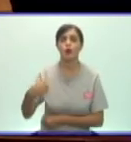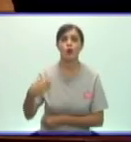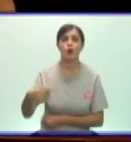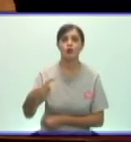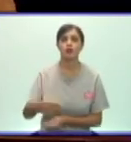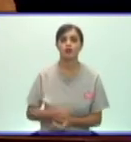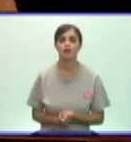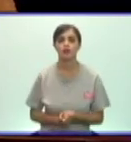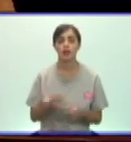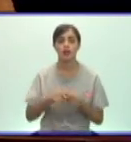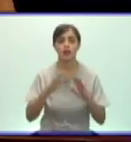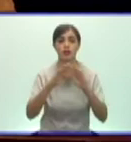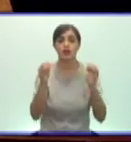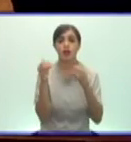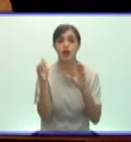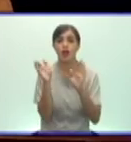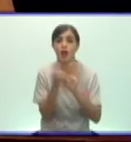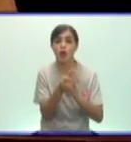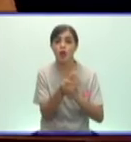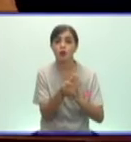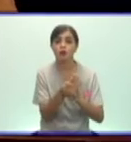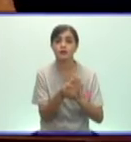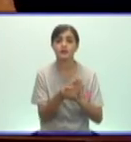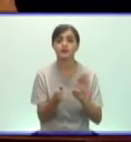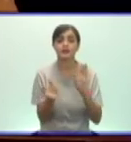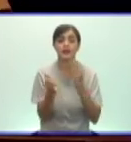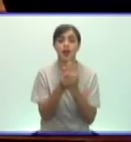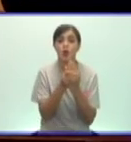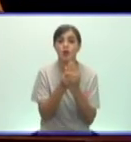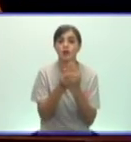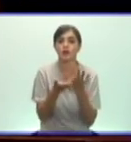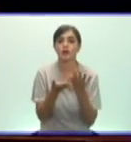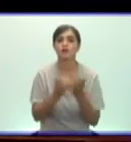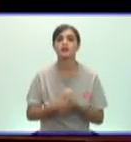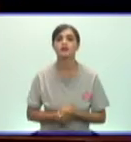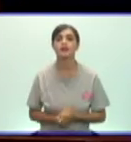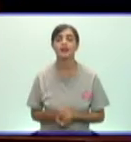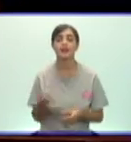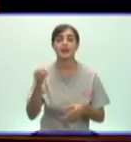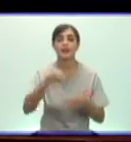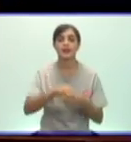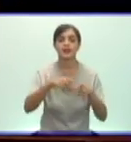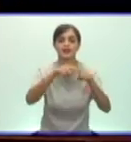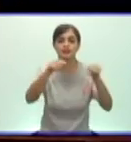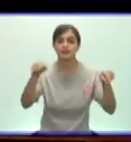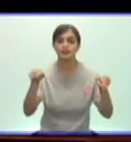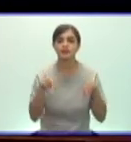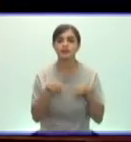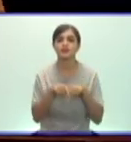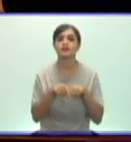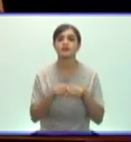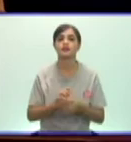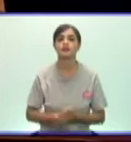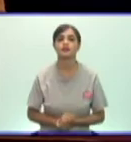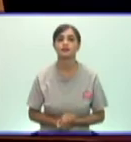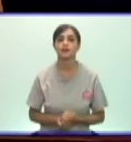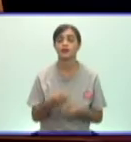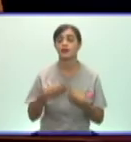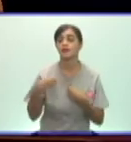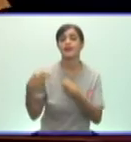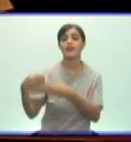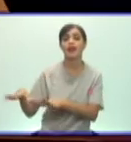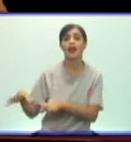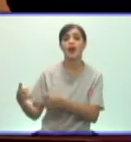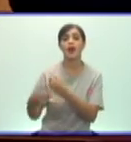un almacén en la capital de Holanda? Fíjense, muchachos, que tuvo la necesidad de su familia de abandonar su lugar de residencia